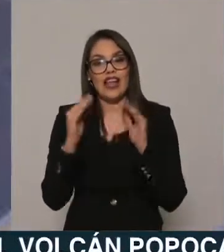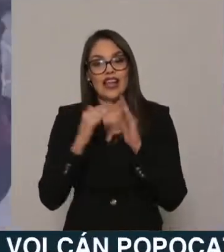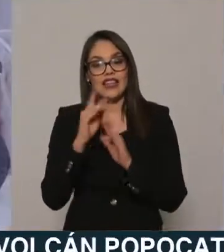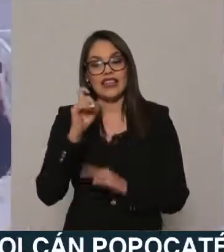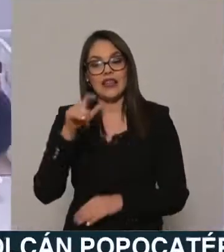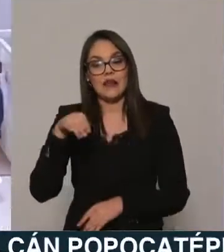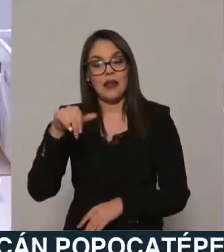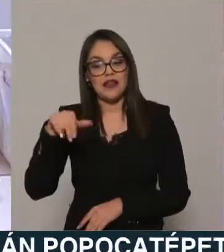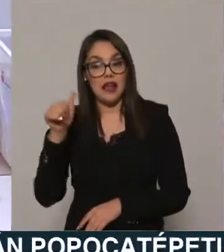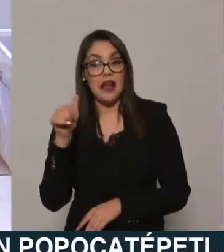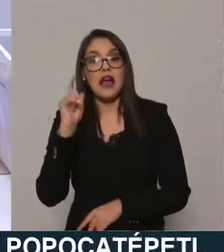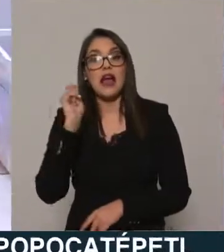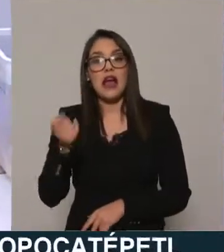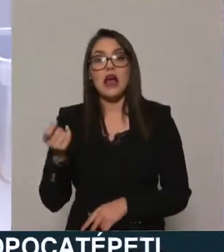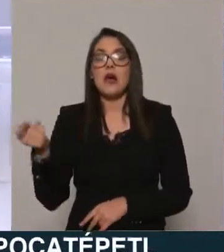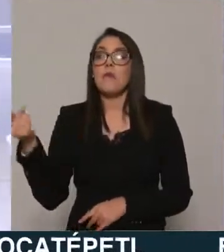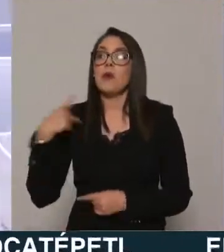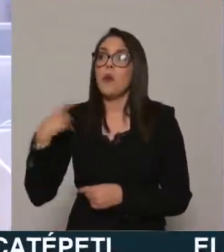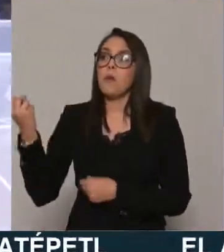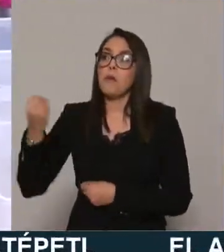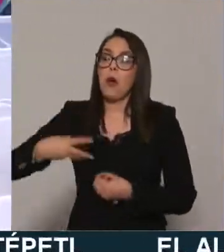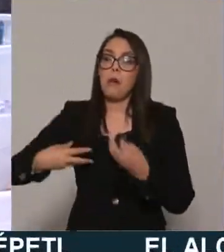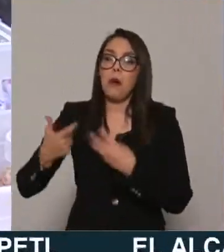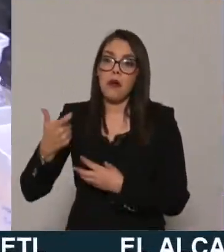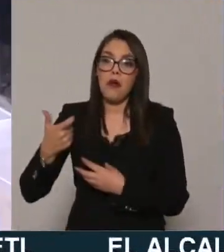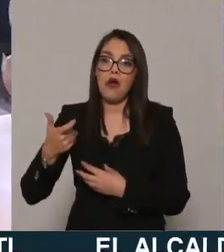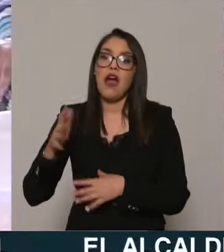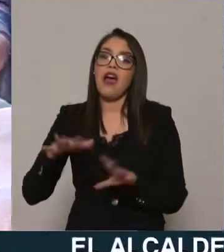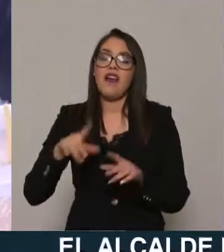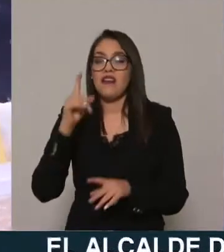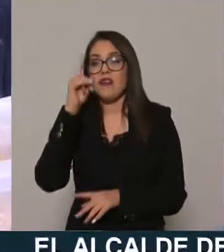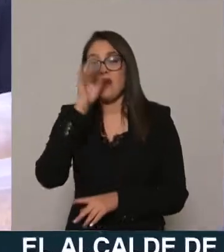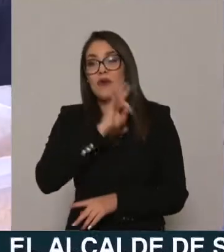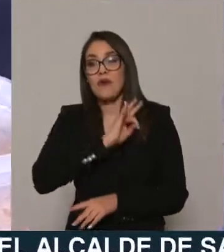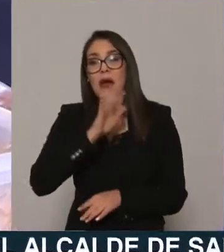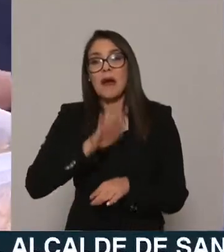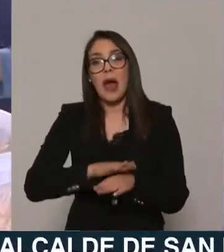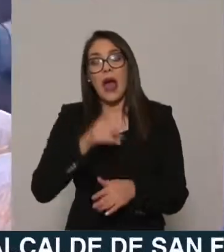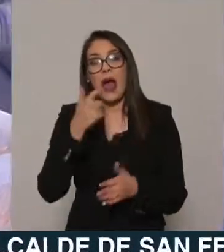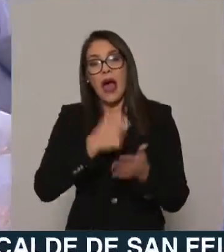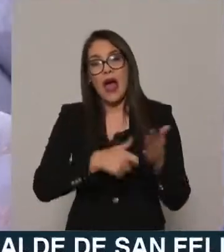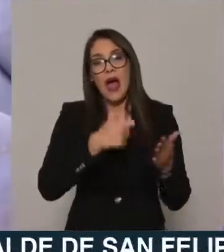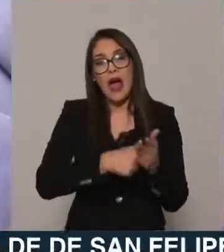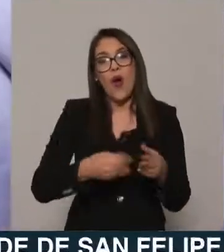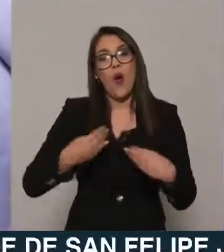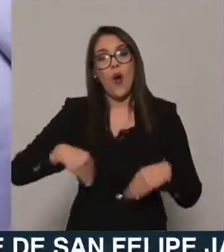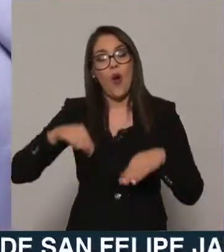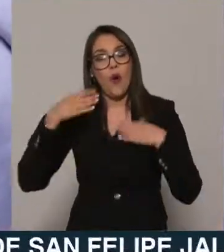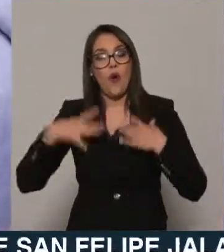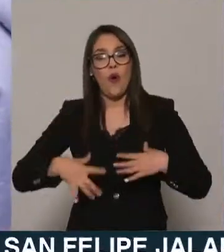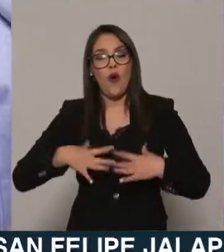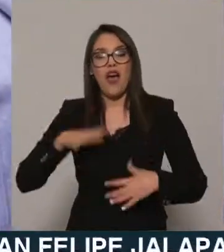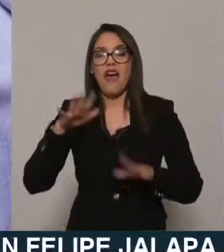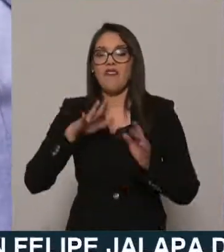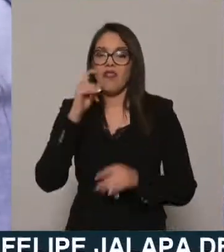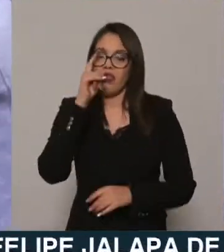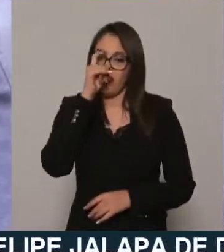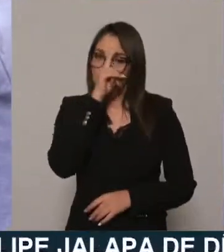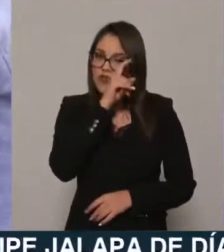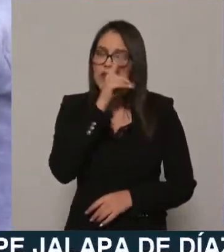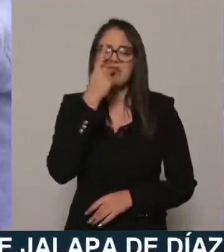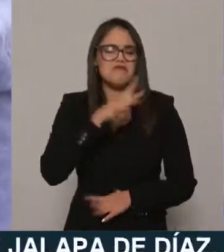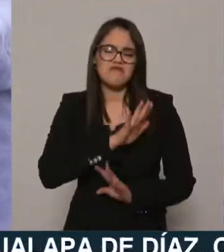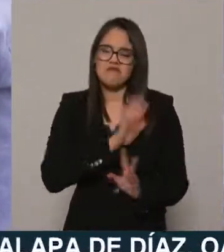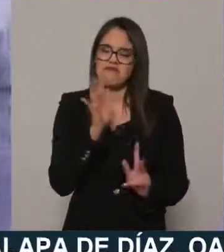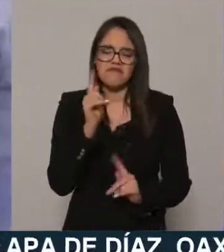donativos que les brindan las personas, por lo que es complicado recabar fondos para poder comprar comida, cobijas o ropa para ayudar a otros. Pero a